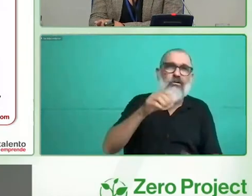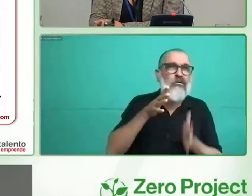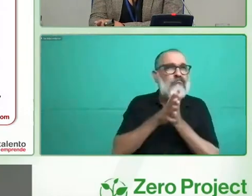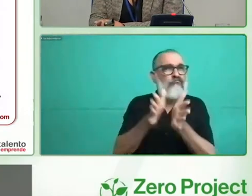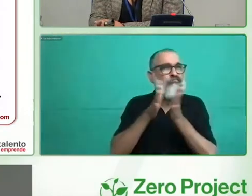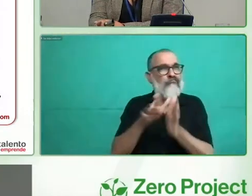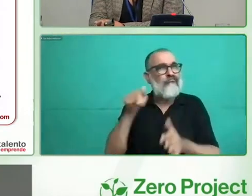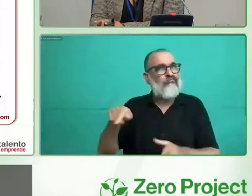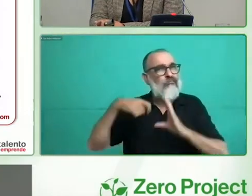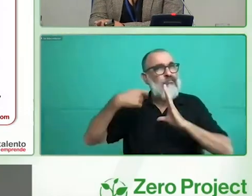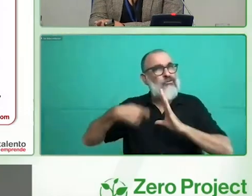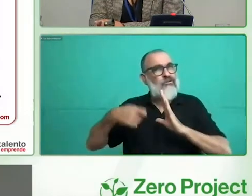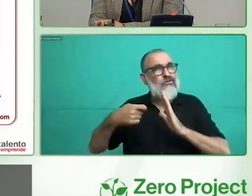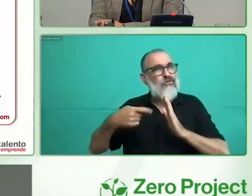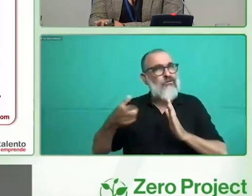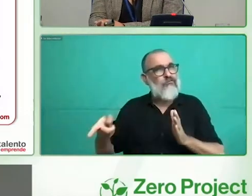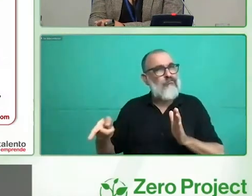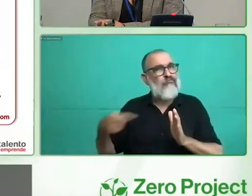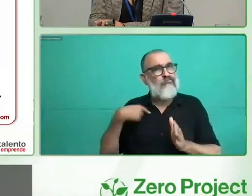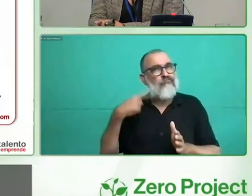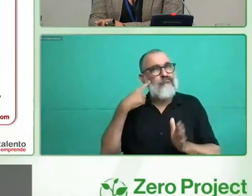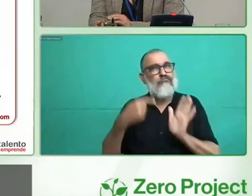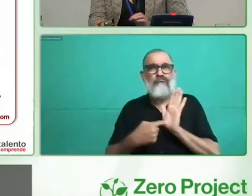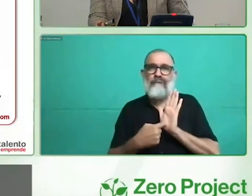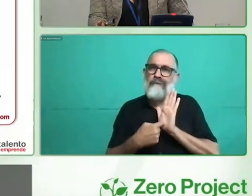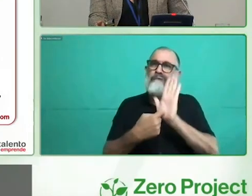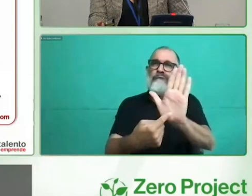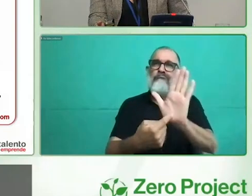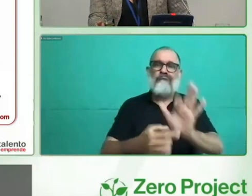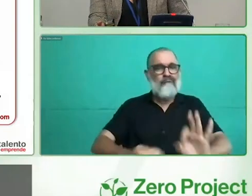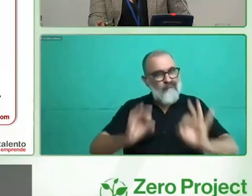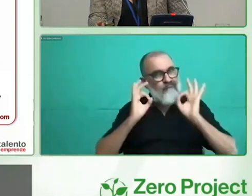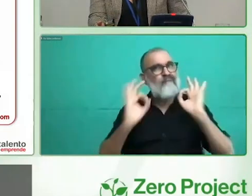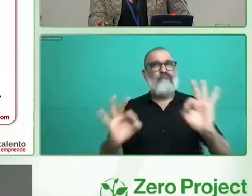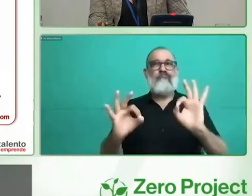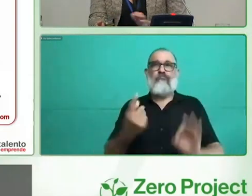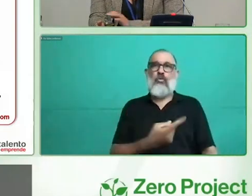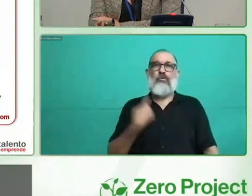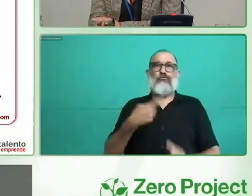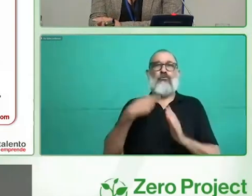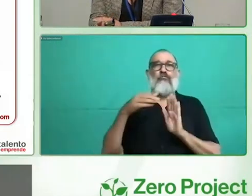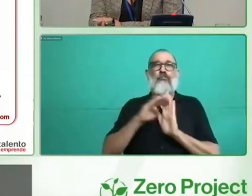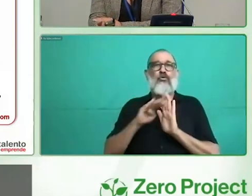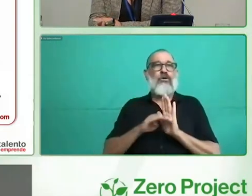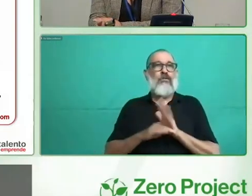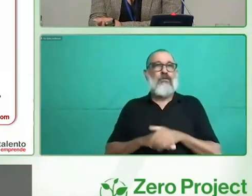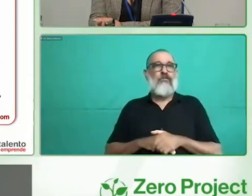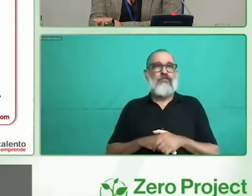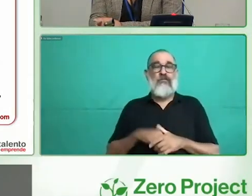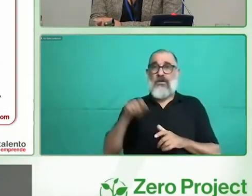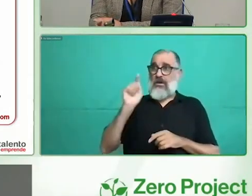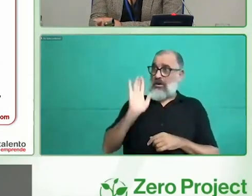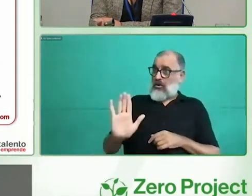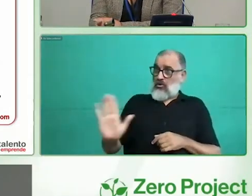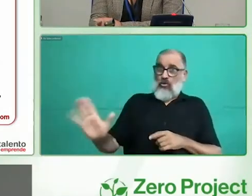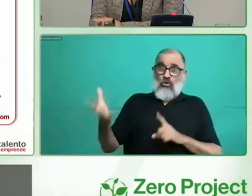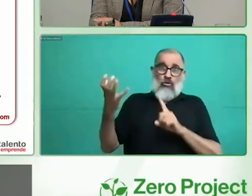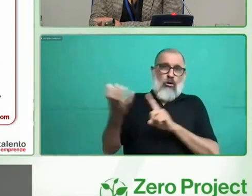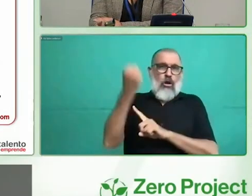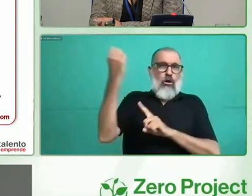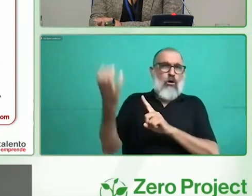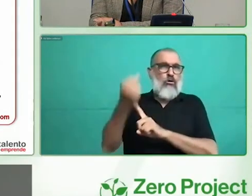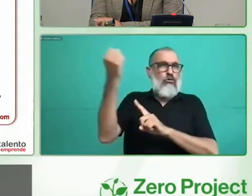recibido más de un premio, pero bueno, han recibido un premio como emprendedor con discapacidad de la revista Emprendedores, que es una